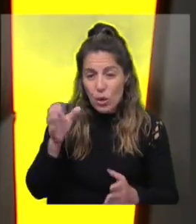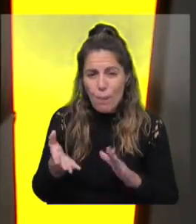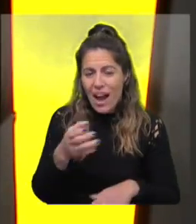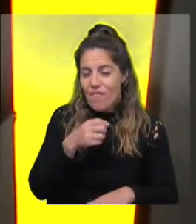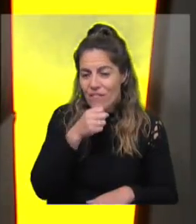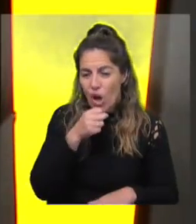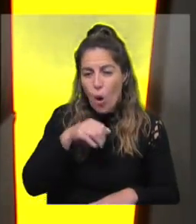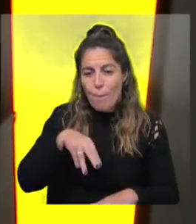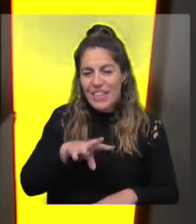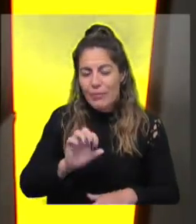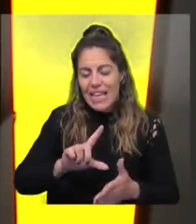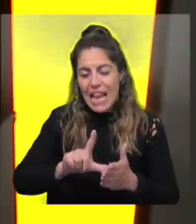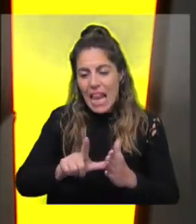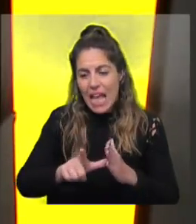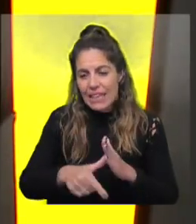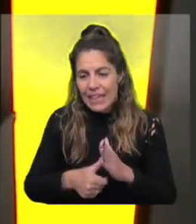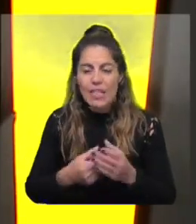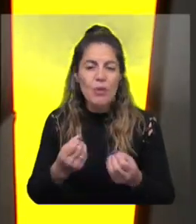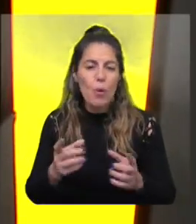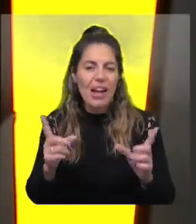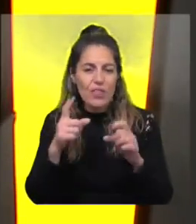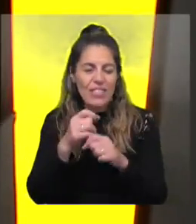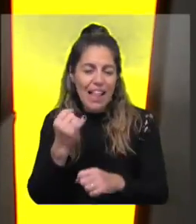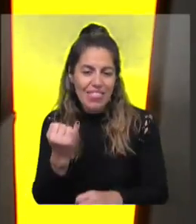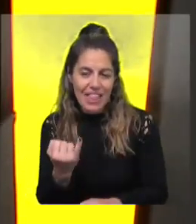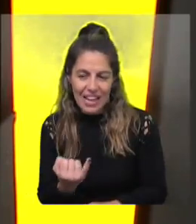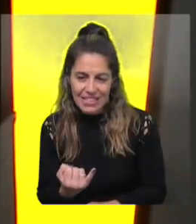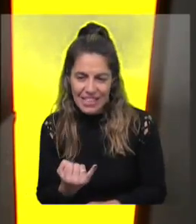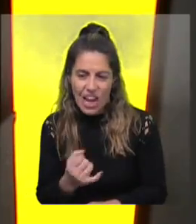el metabolismo se enlentece y por eso nos cuesta más adelgazar